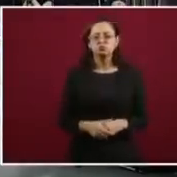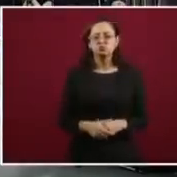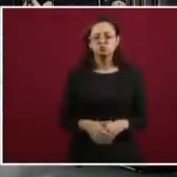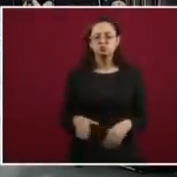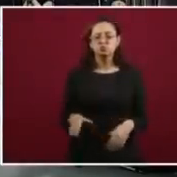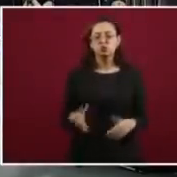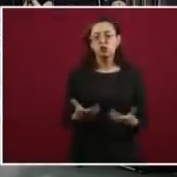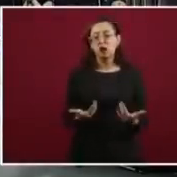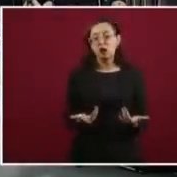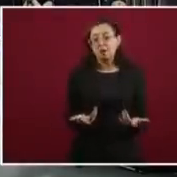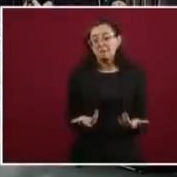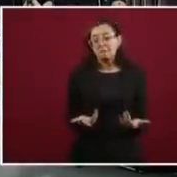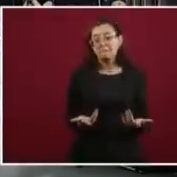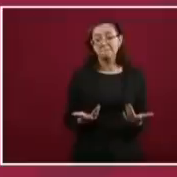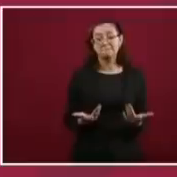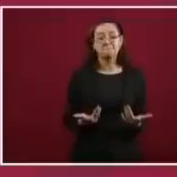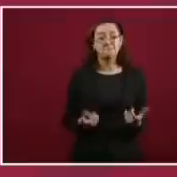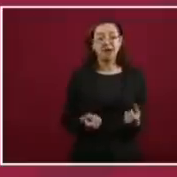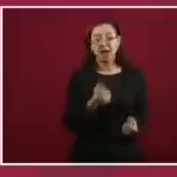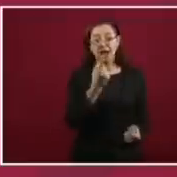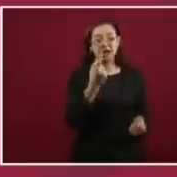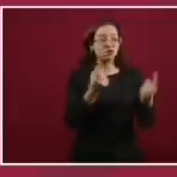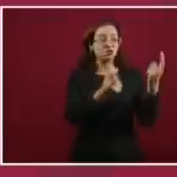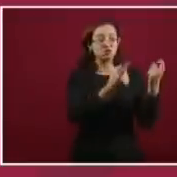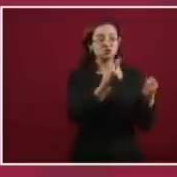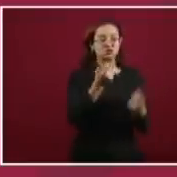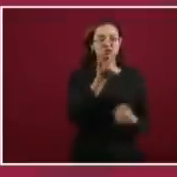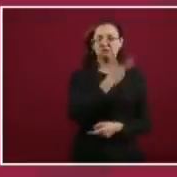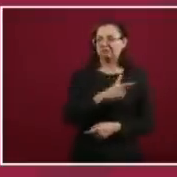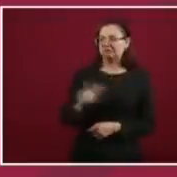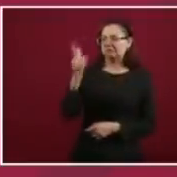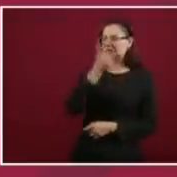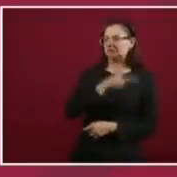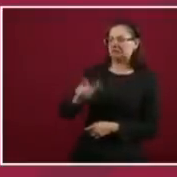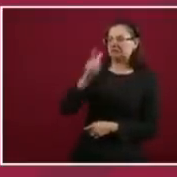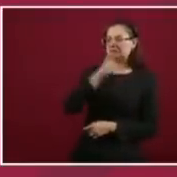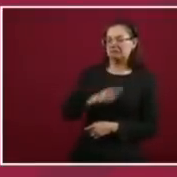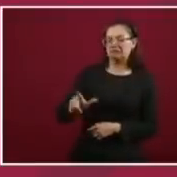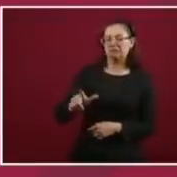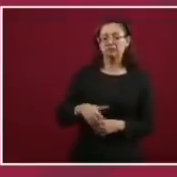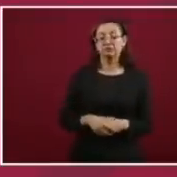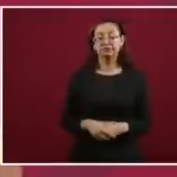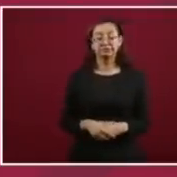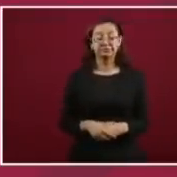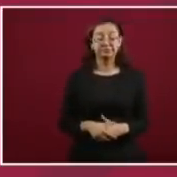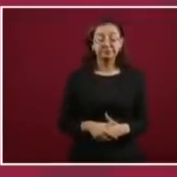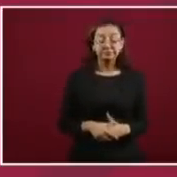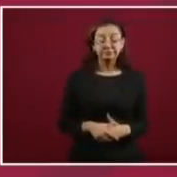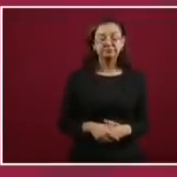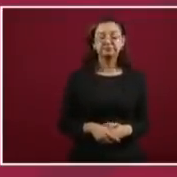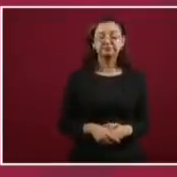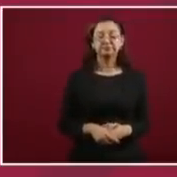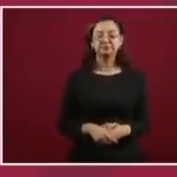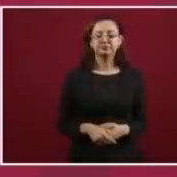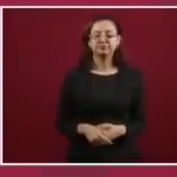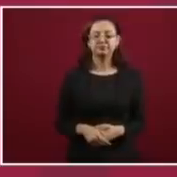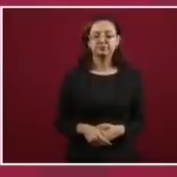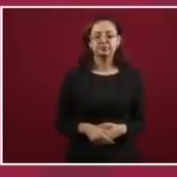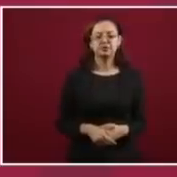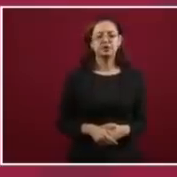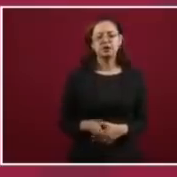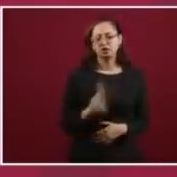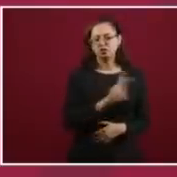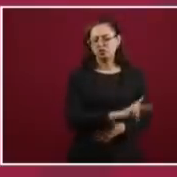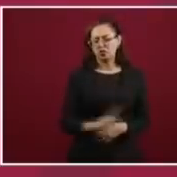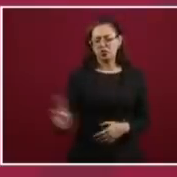les gusta algunos más este debemos de respetar a